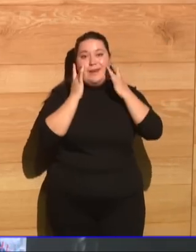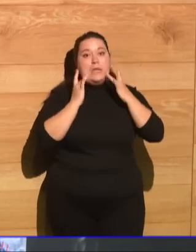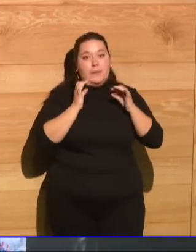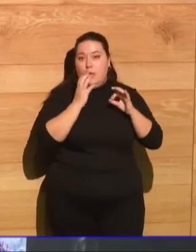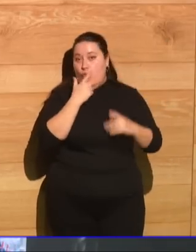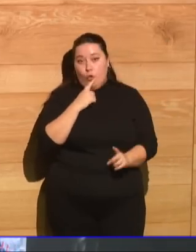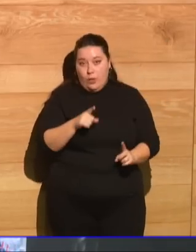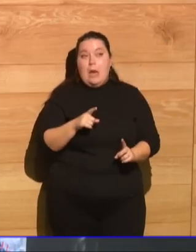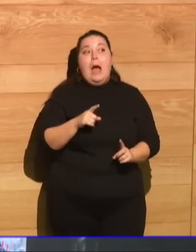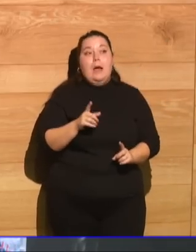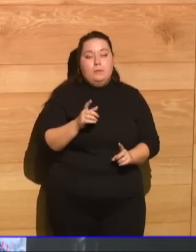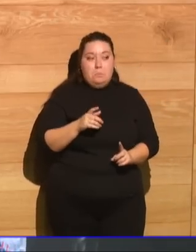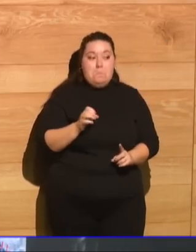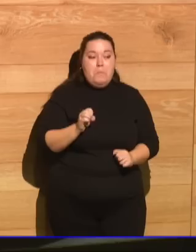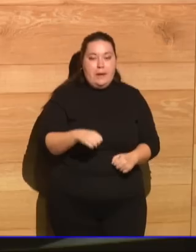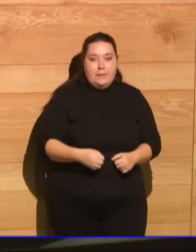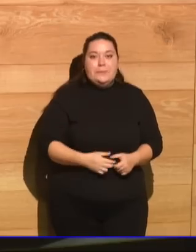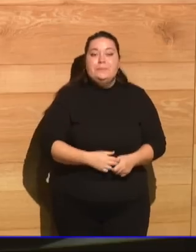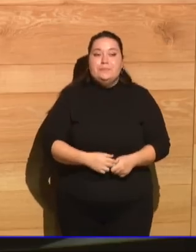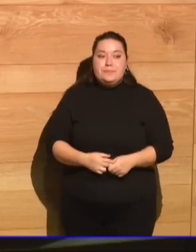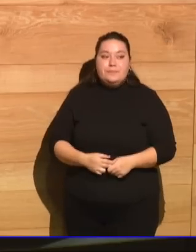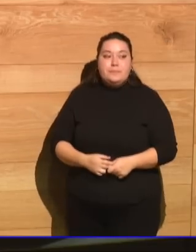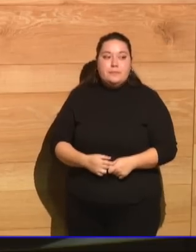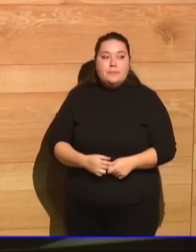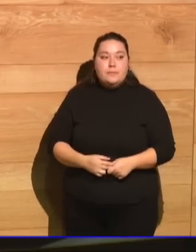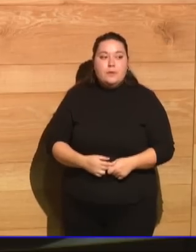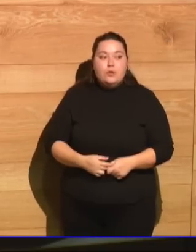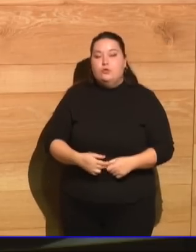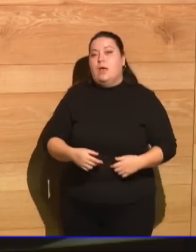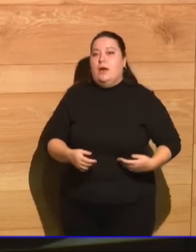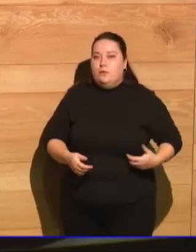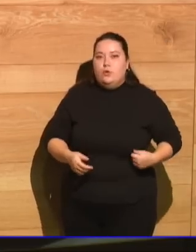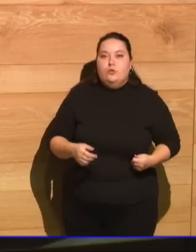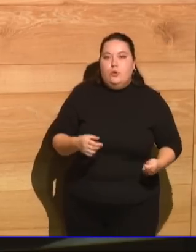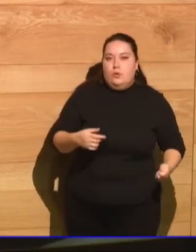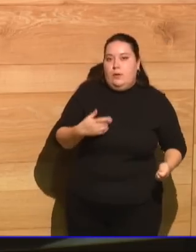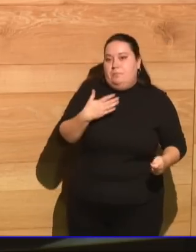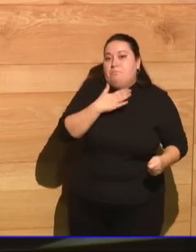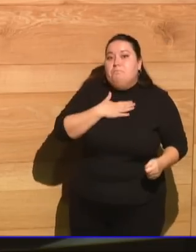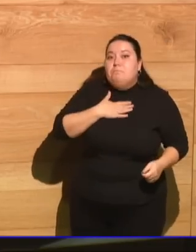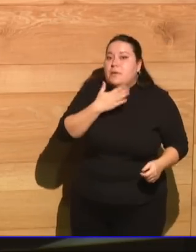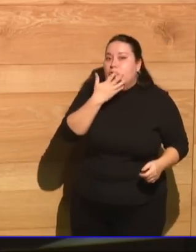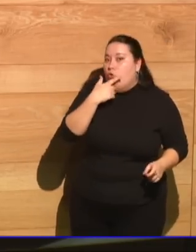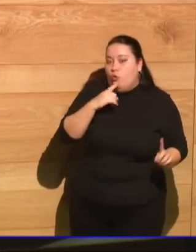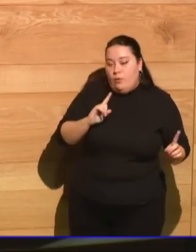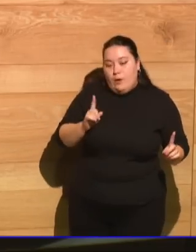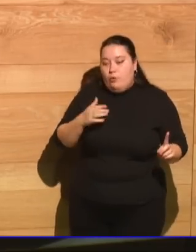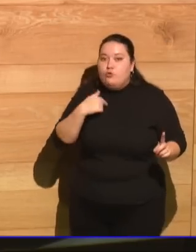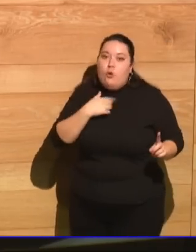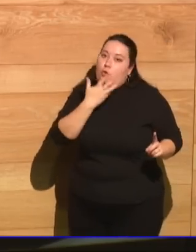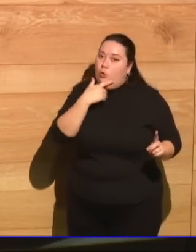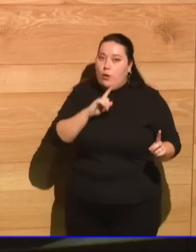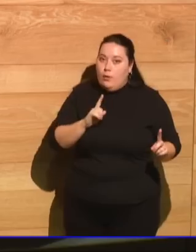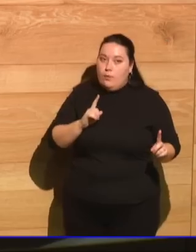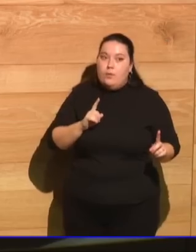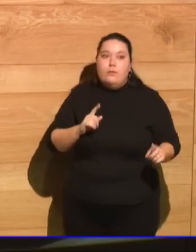Ya, Y- ya. Que tenía algún Hombre, Oscar, a lo mejor. A ver, es mi no conocerlo, no el no conocerlo de todos los demás. Mi no, Vale. mi no conocerlo. Que